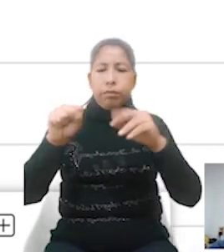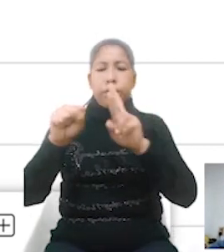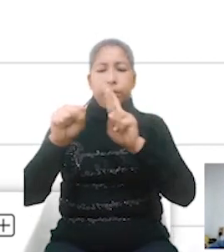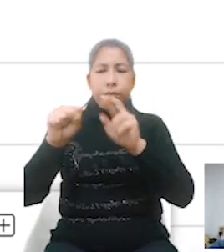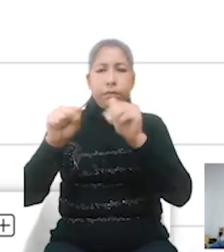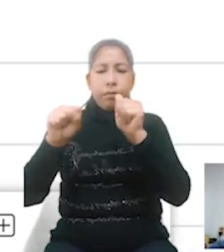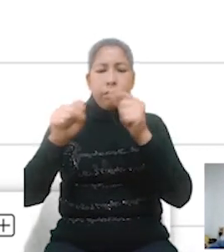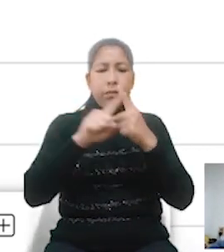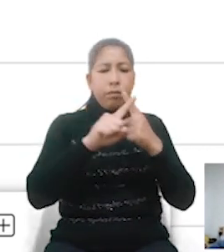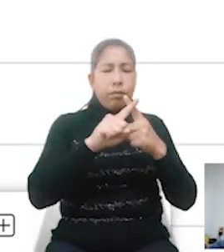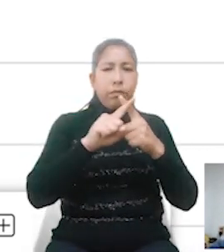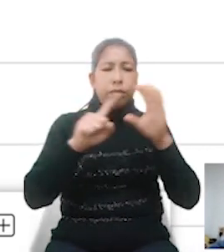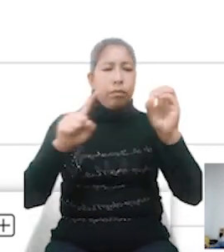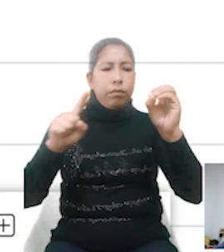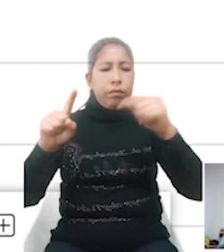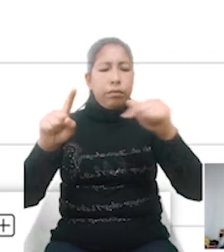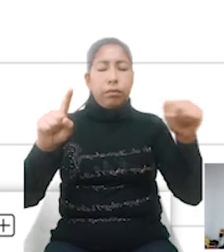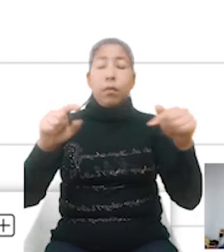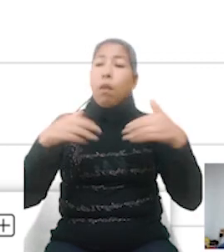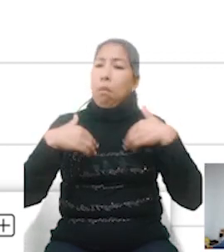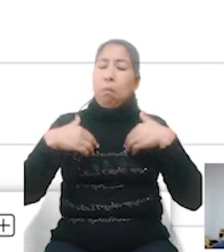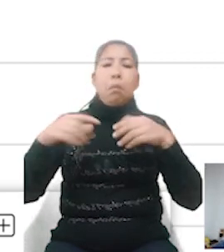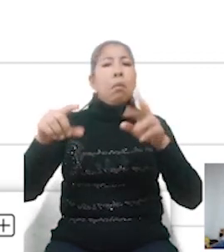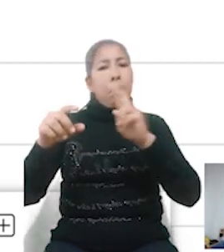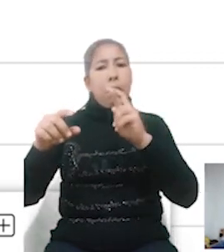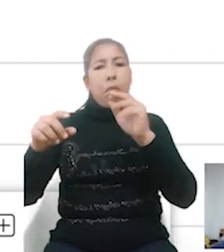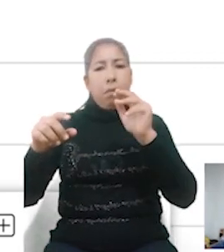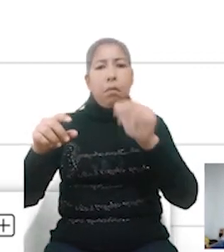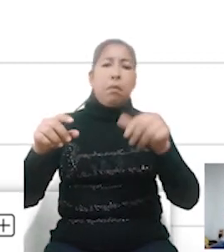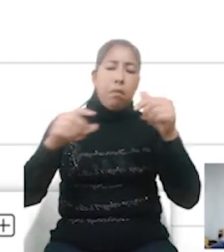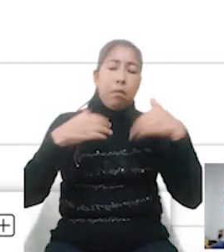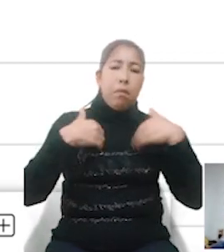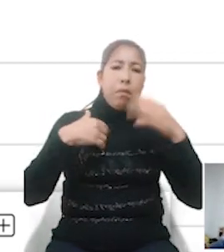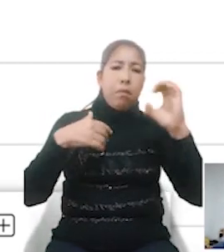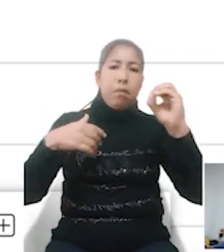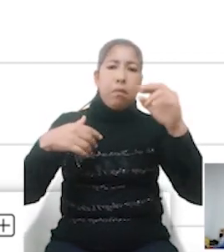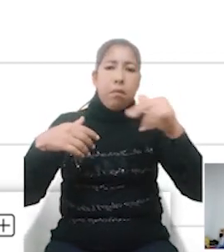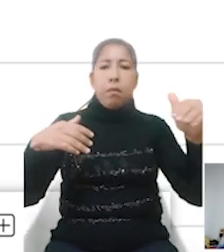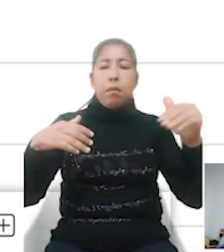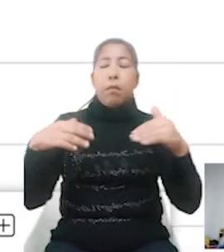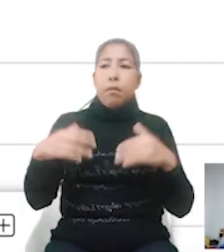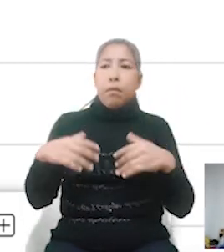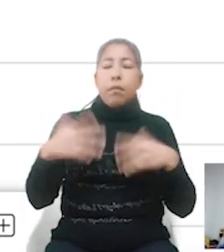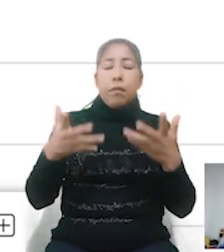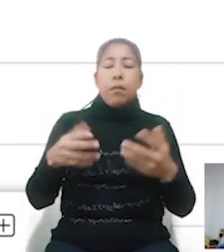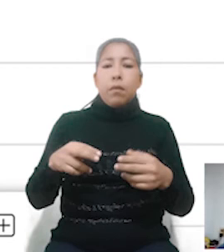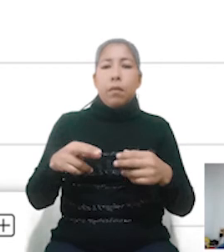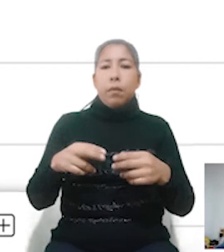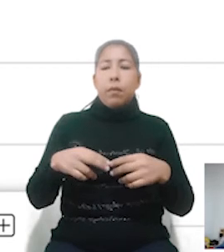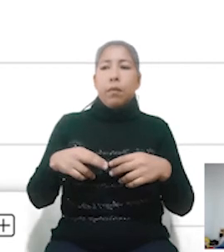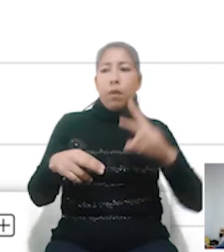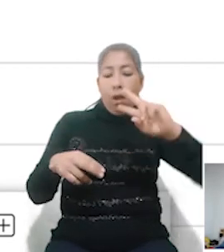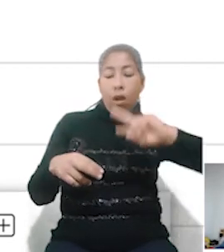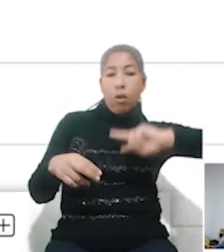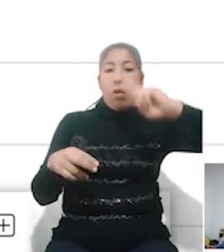al radio multiplicado por el ángulo central en radianes. Tenemos radio, tenemos 1.5 kilómetros,